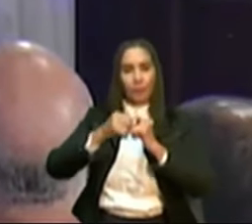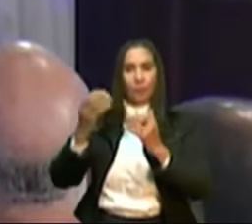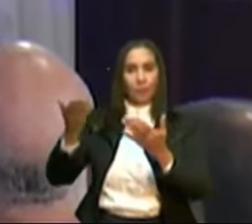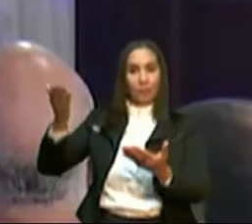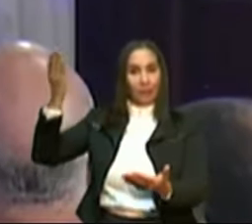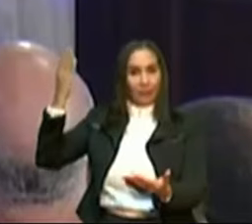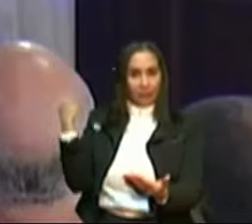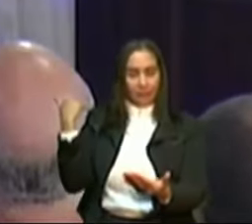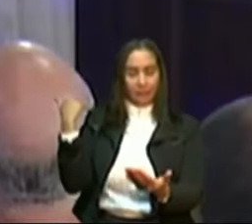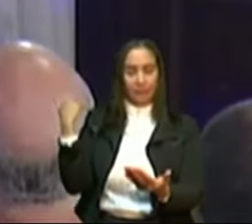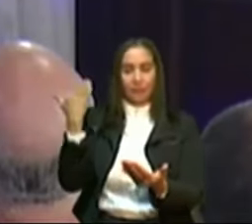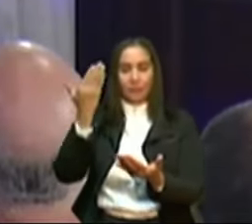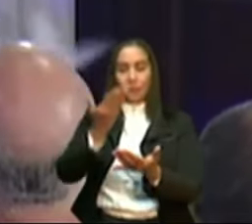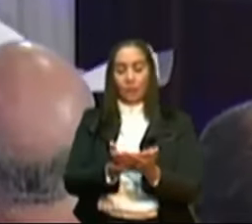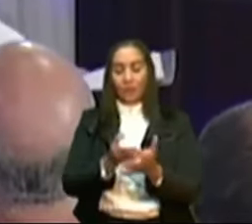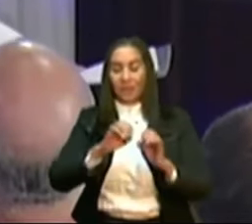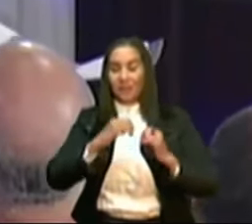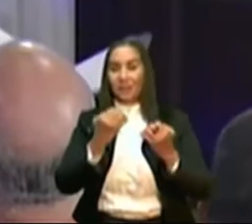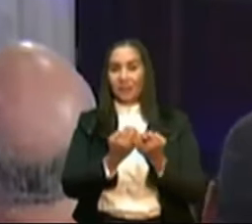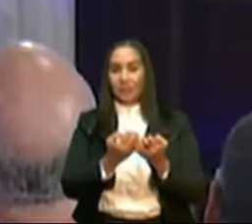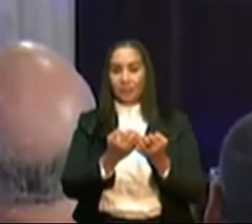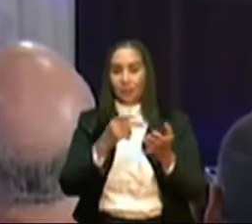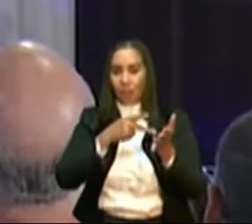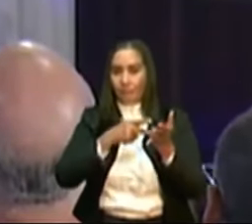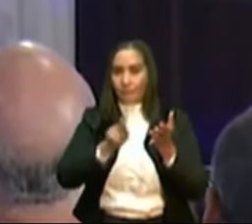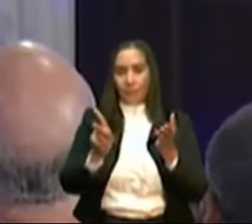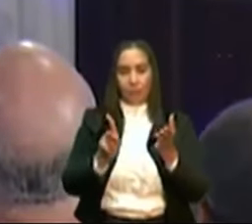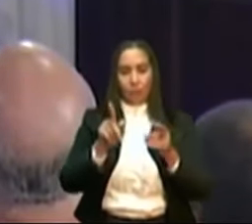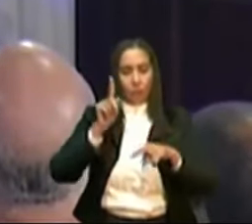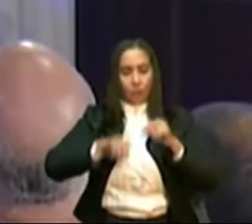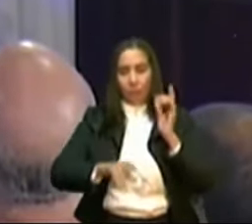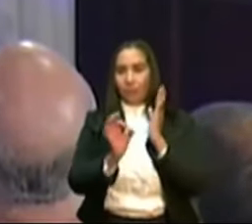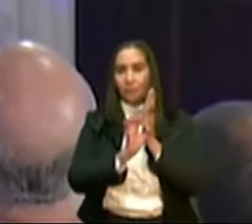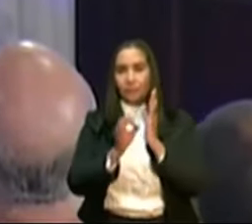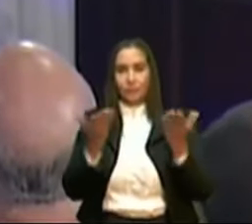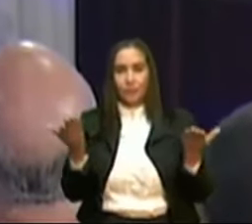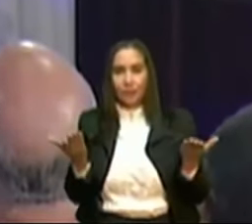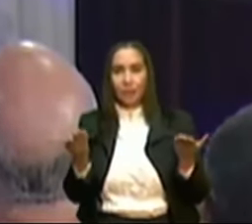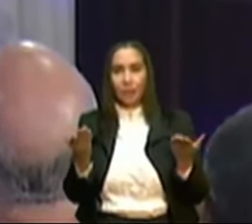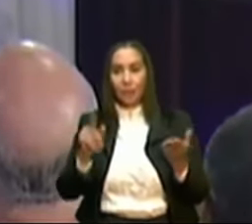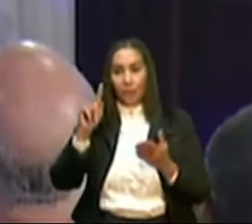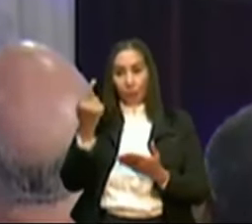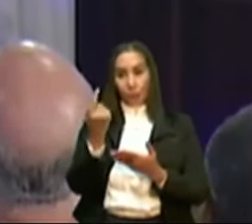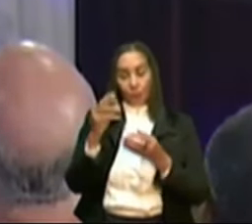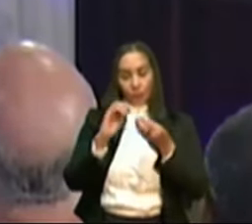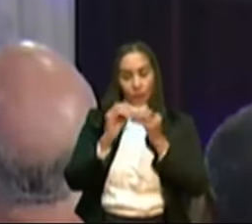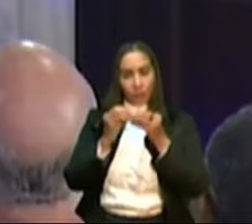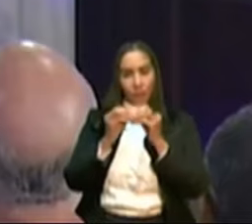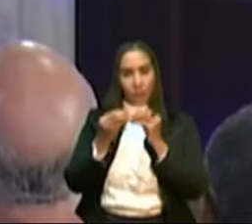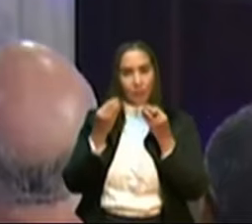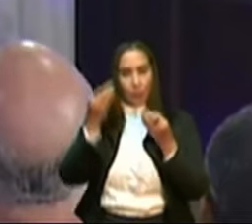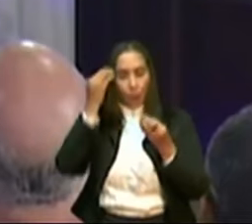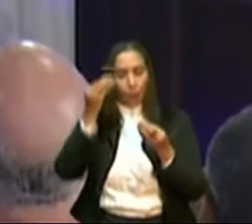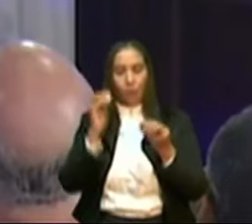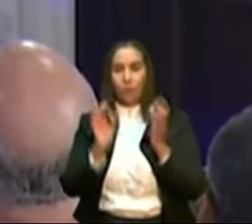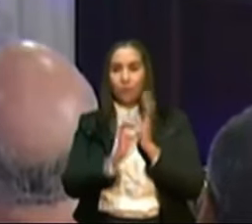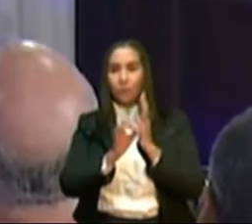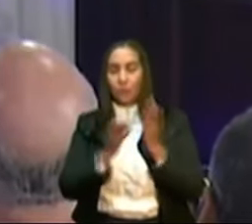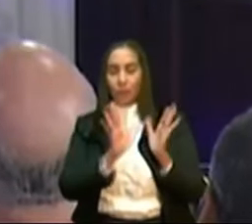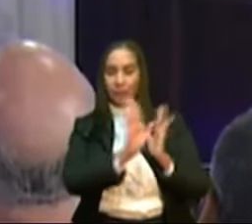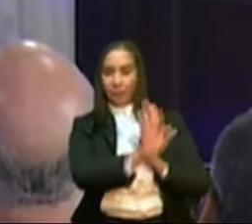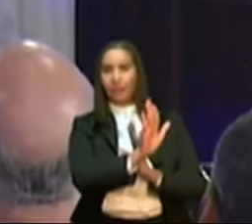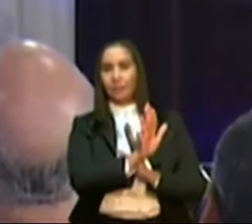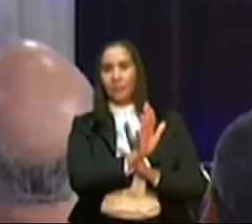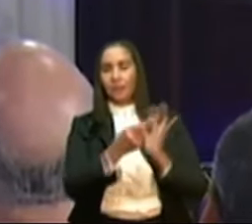estoy diciendo, que todos esos equipos saldos no se ponen a funcionar, porque el único que tiene las claves es ese contratista, porque es